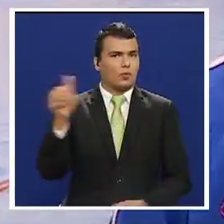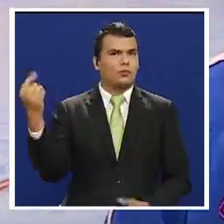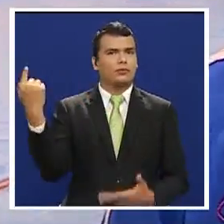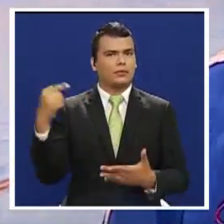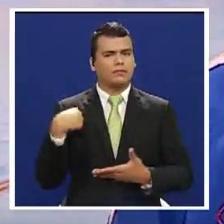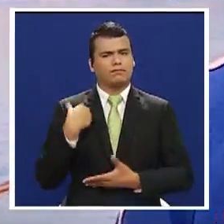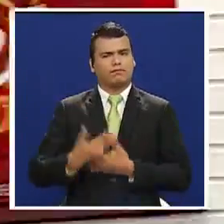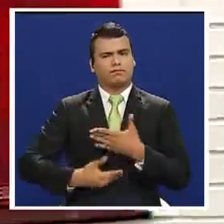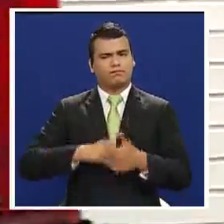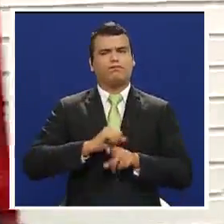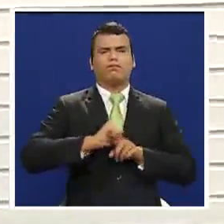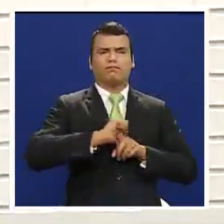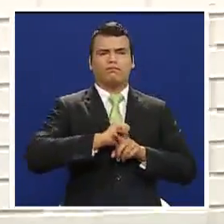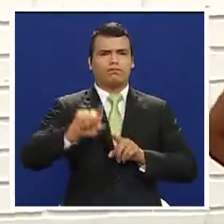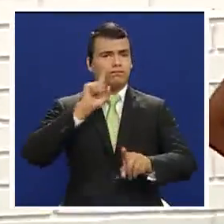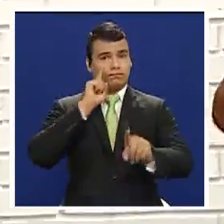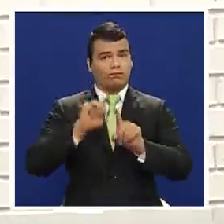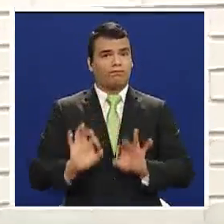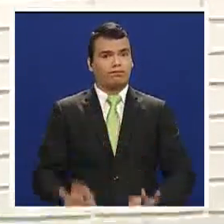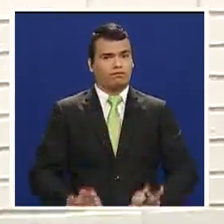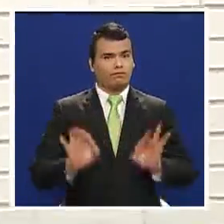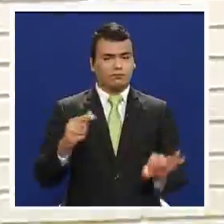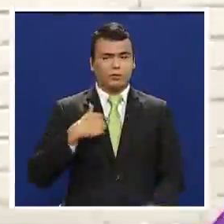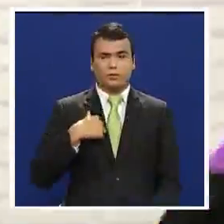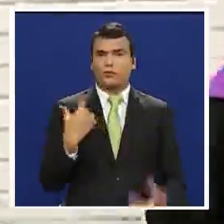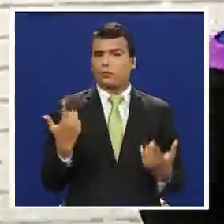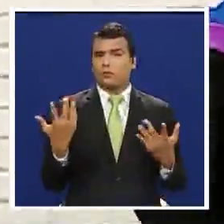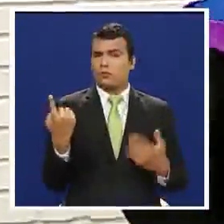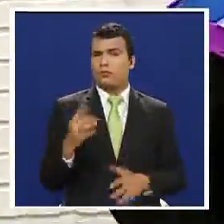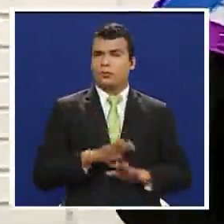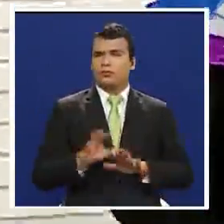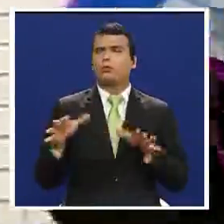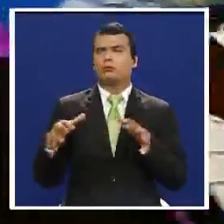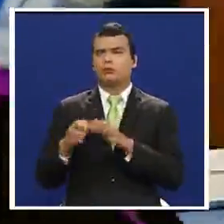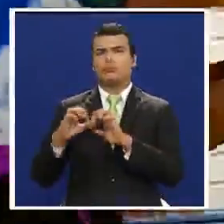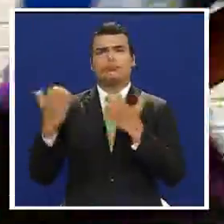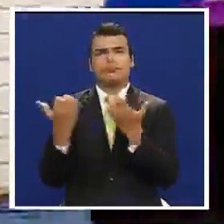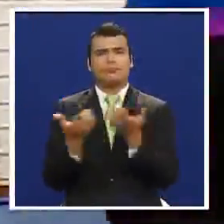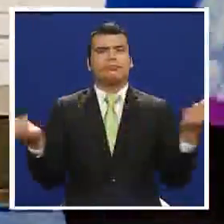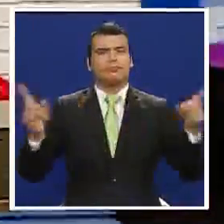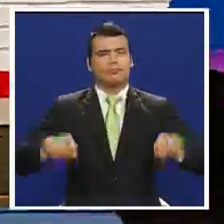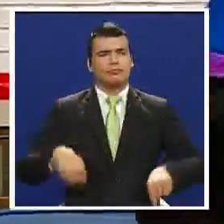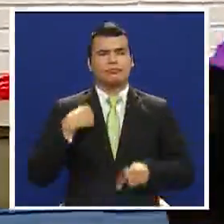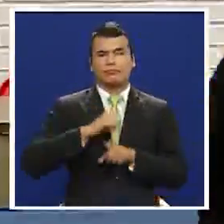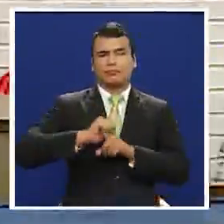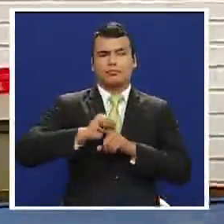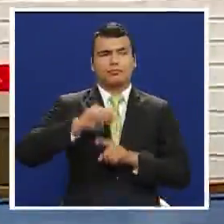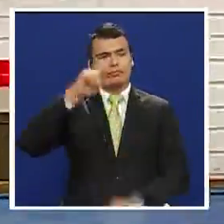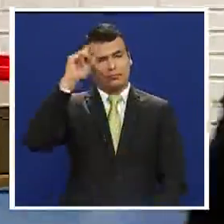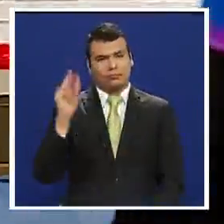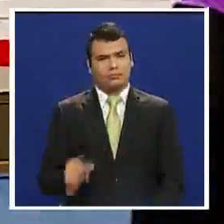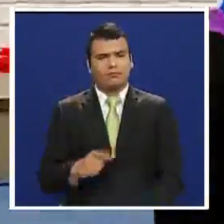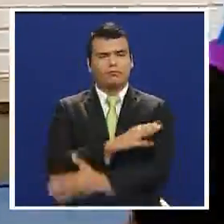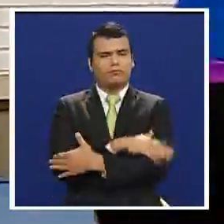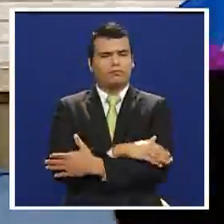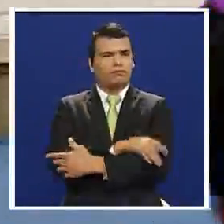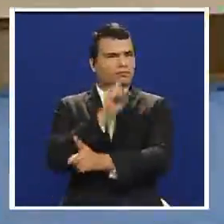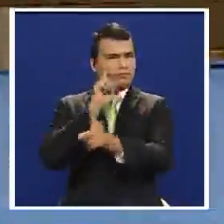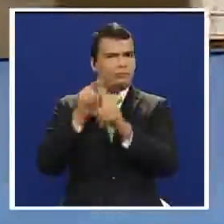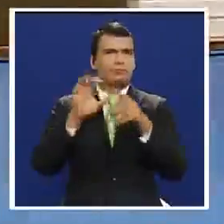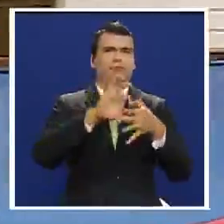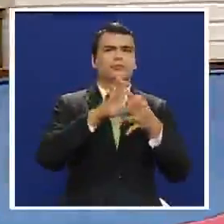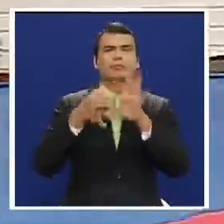colombiana confía en que la tercera será la vencida y por ende la medalla de oro. Y precisamente la sucesora en la lucha de